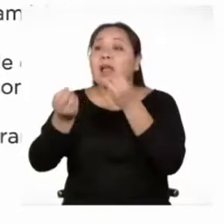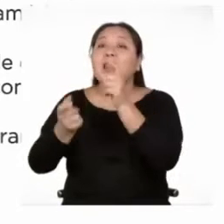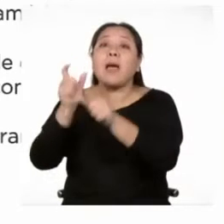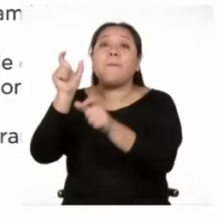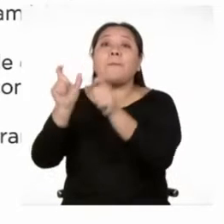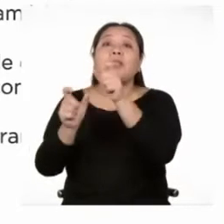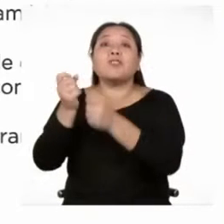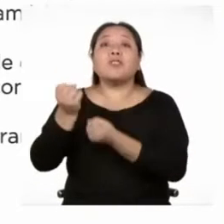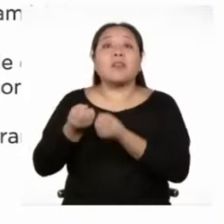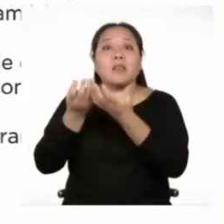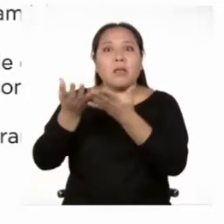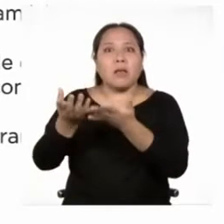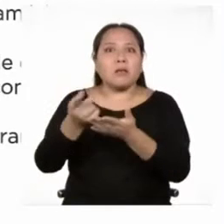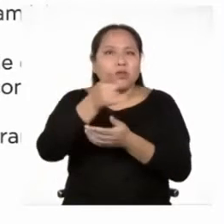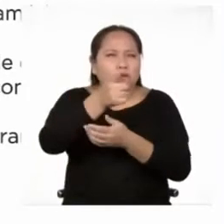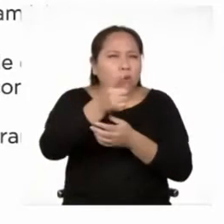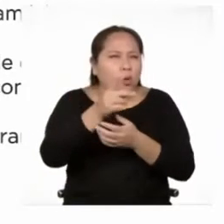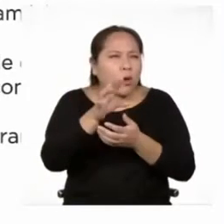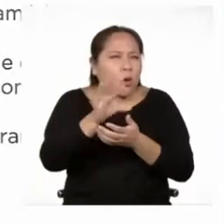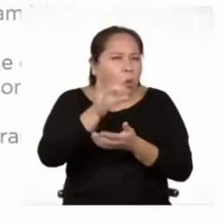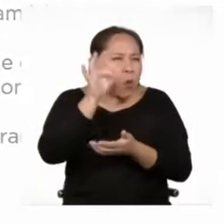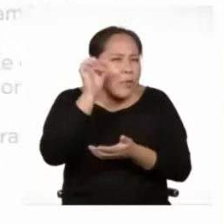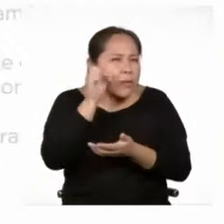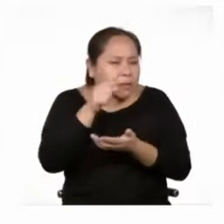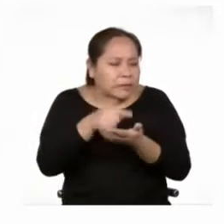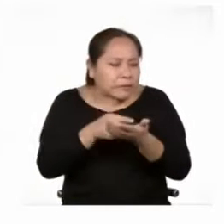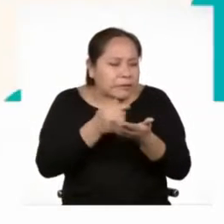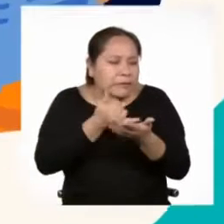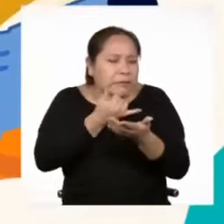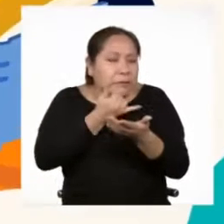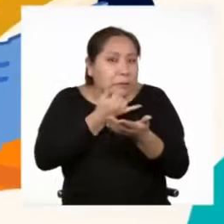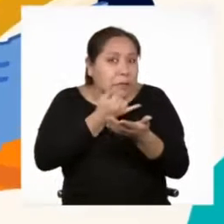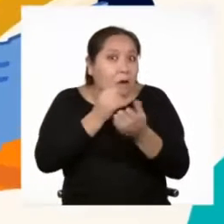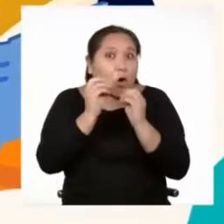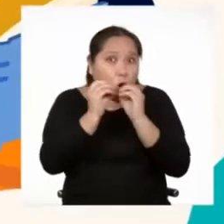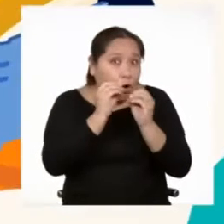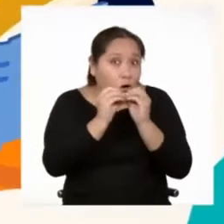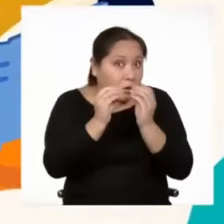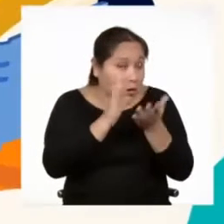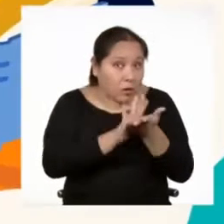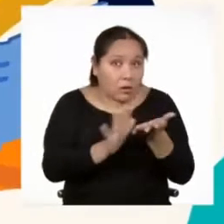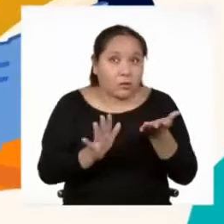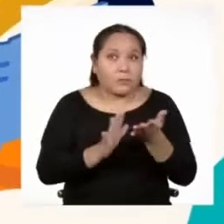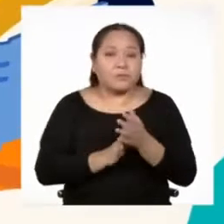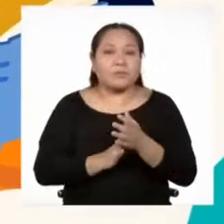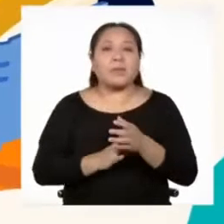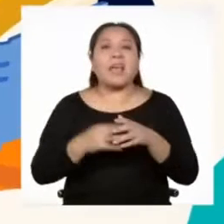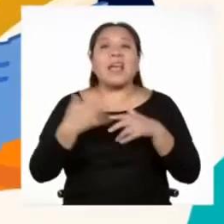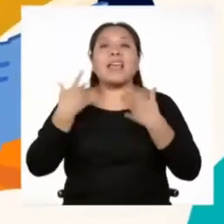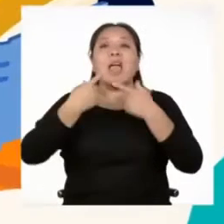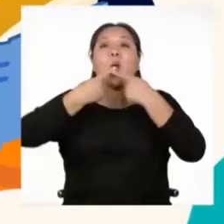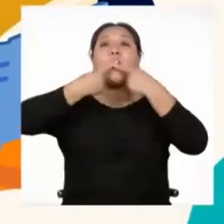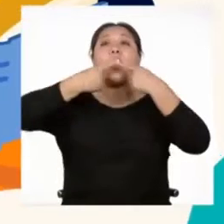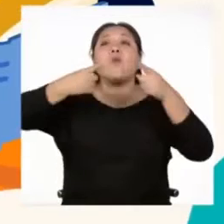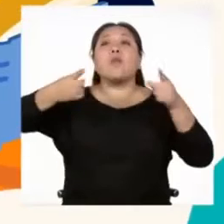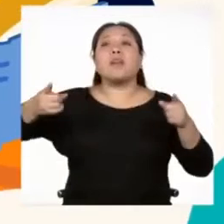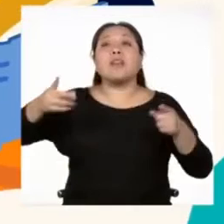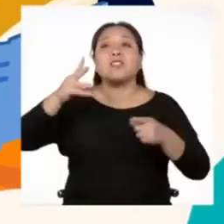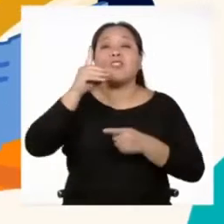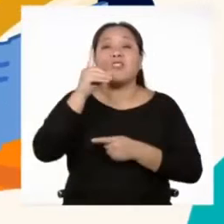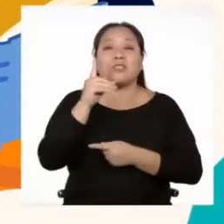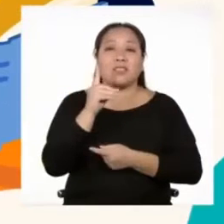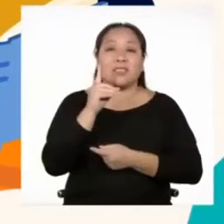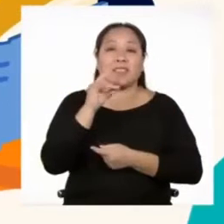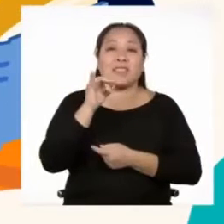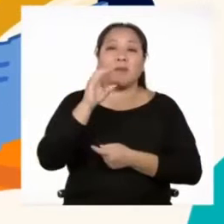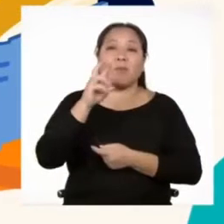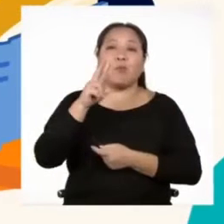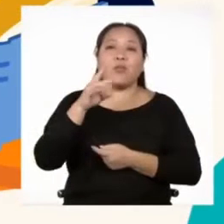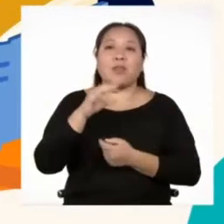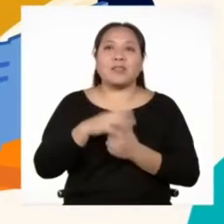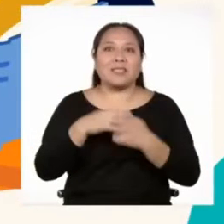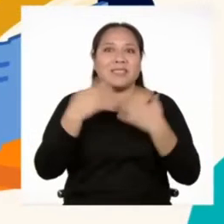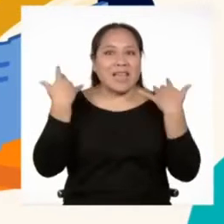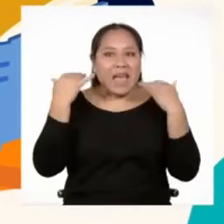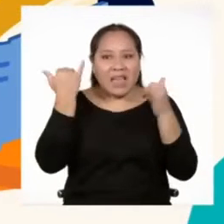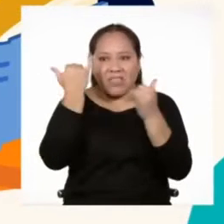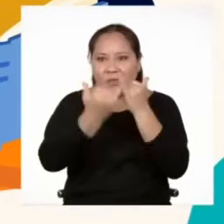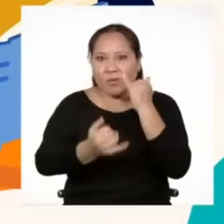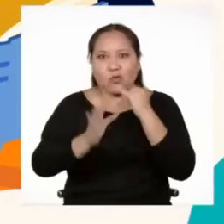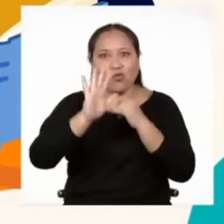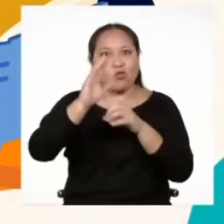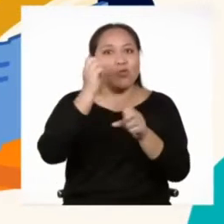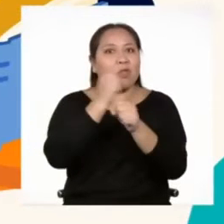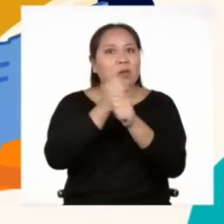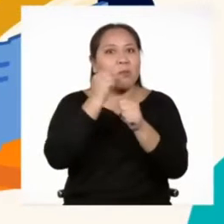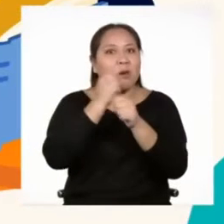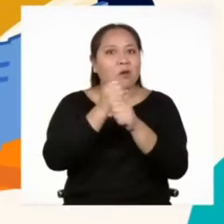posibilidad de mejorarlo, debes hacerlo. Publicación y divulgación. Excelente, ya terminaste tu trabajo y